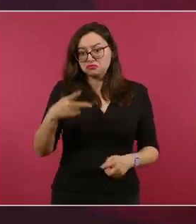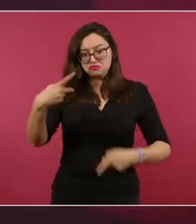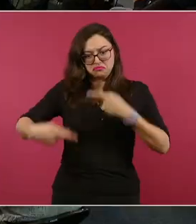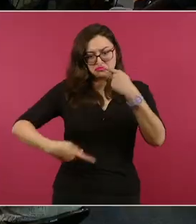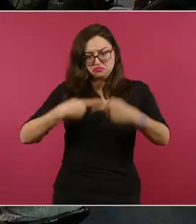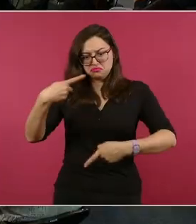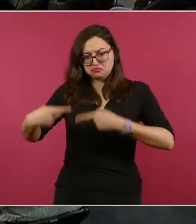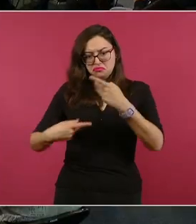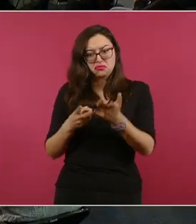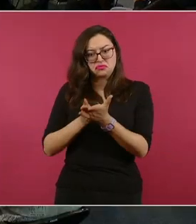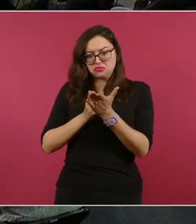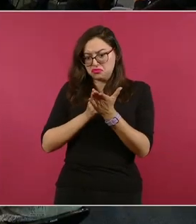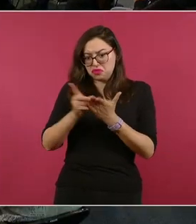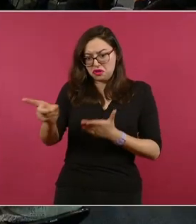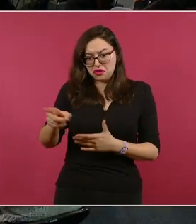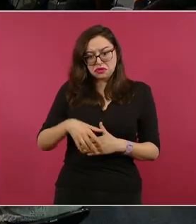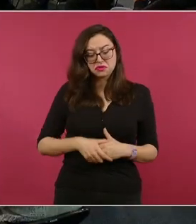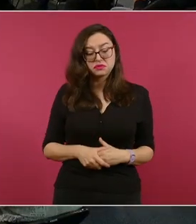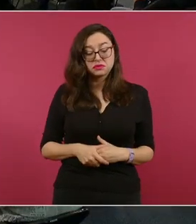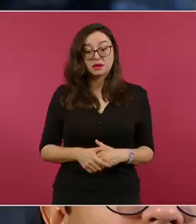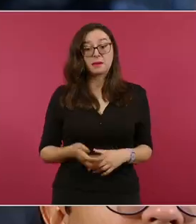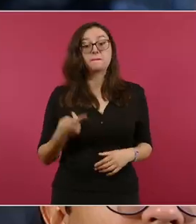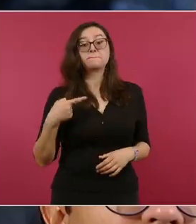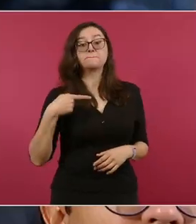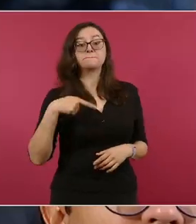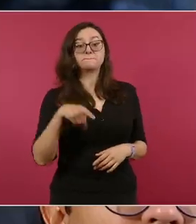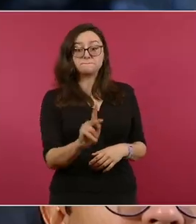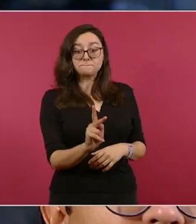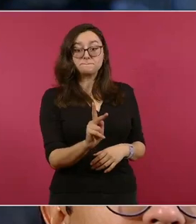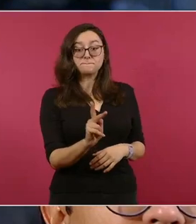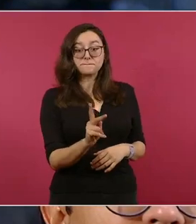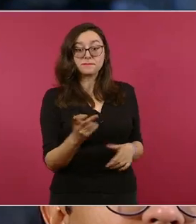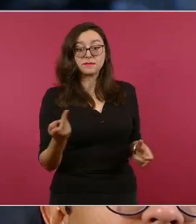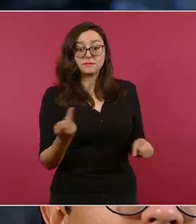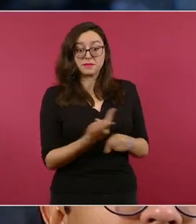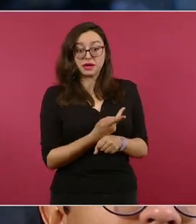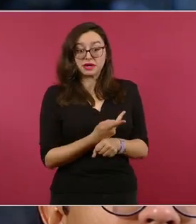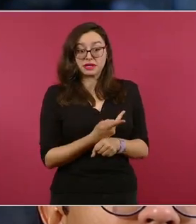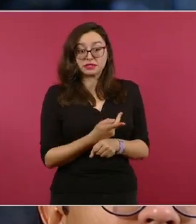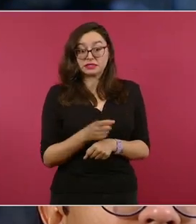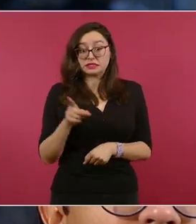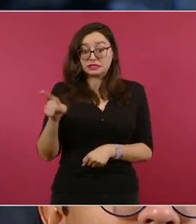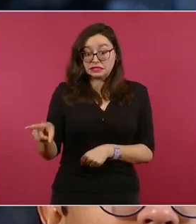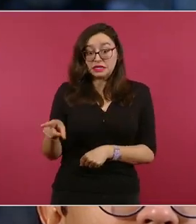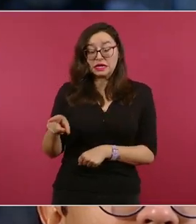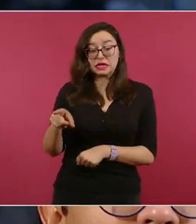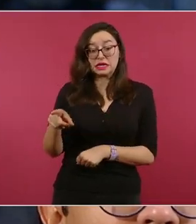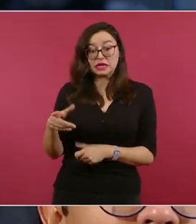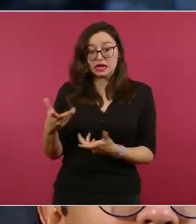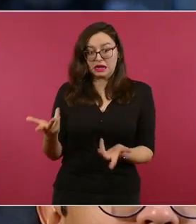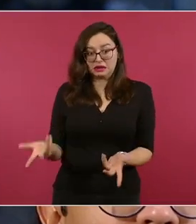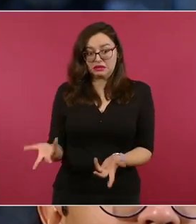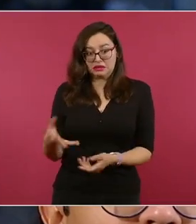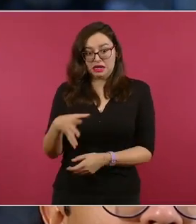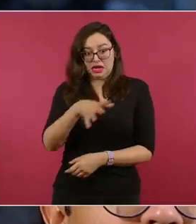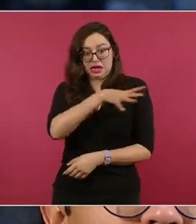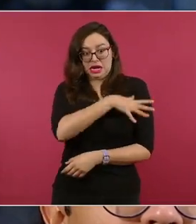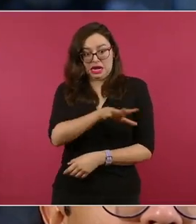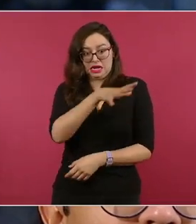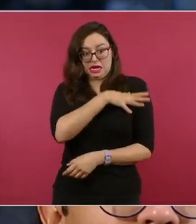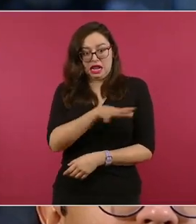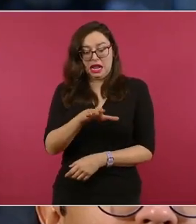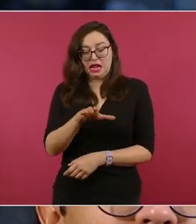cuestionarnos. Pero también se estaría investigando la actuación del propio general, jefe